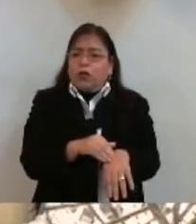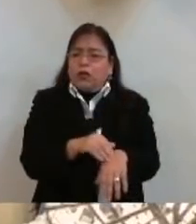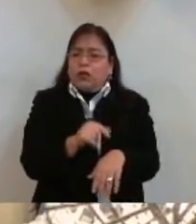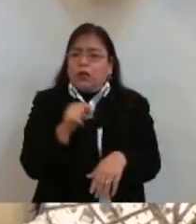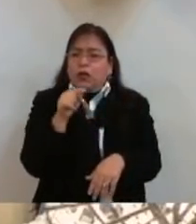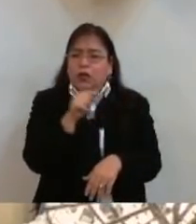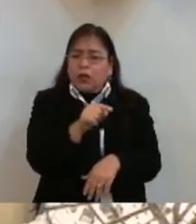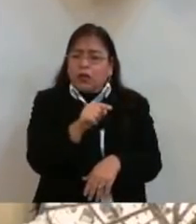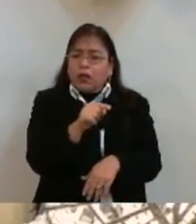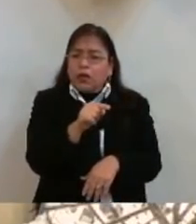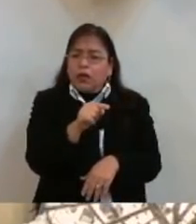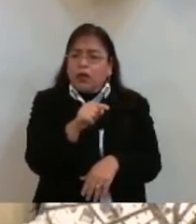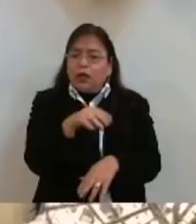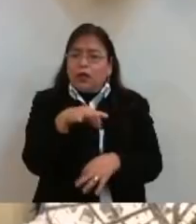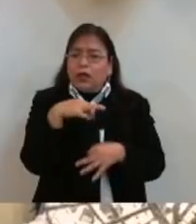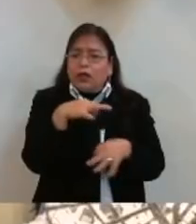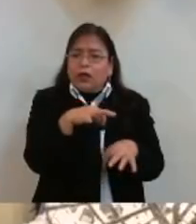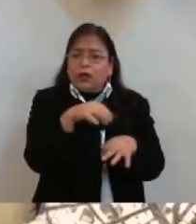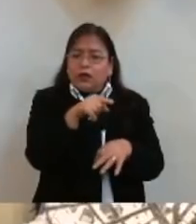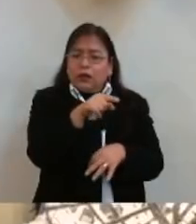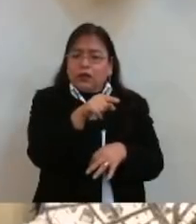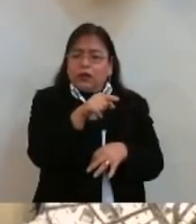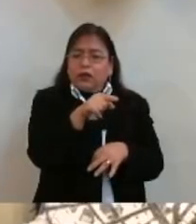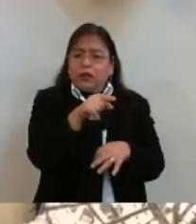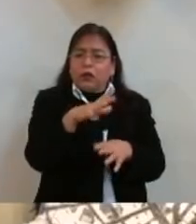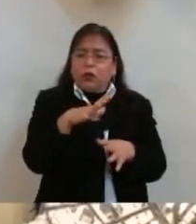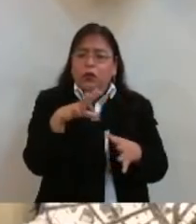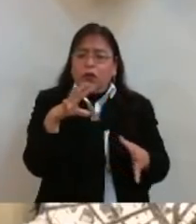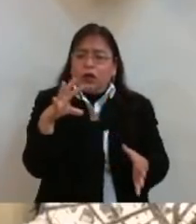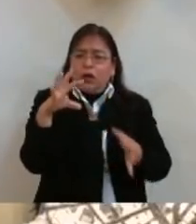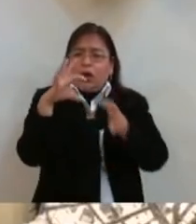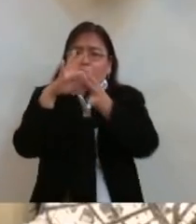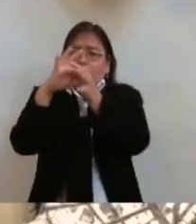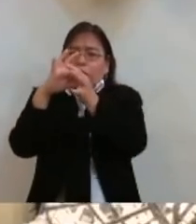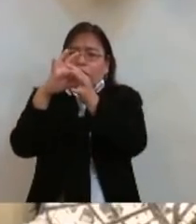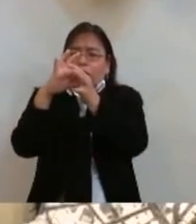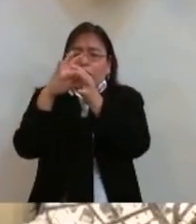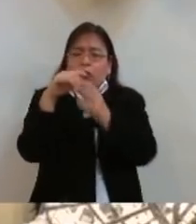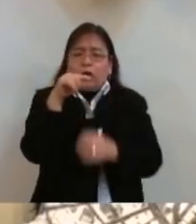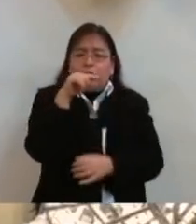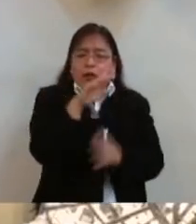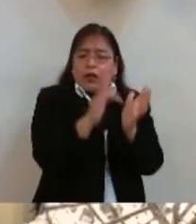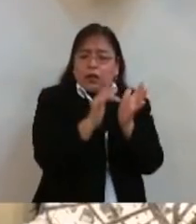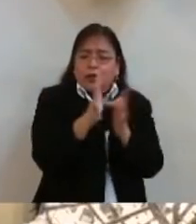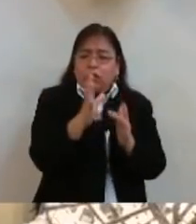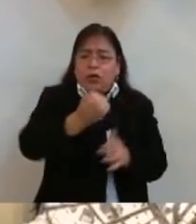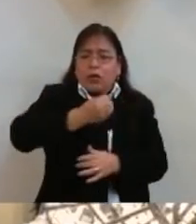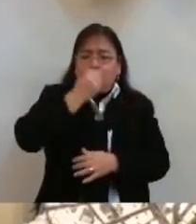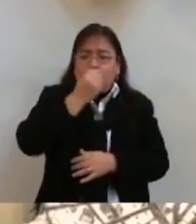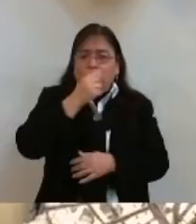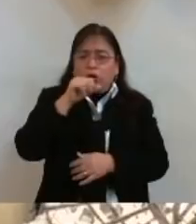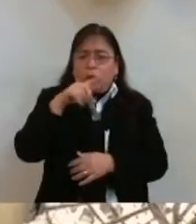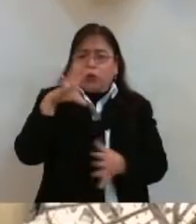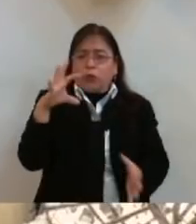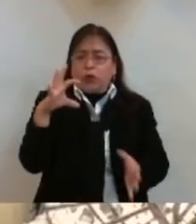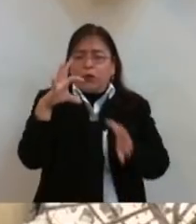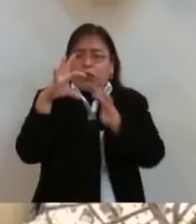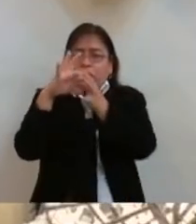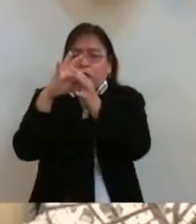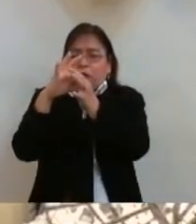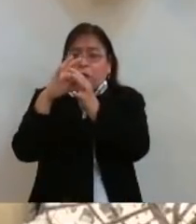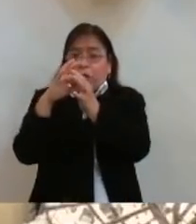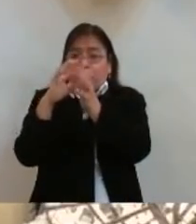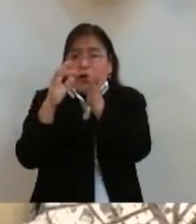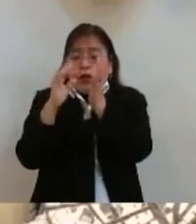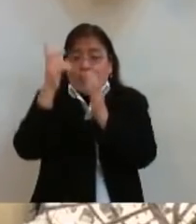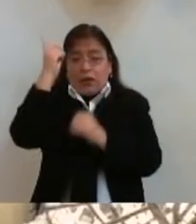es el incienso para el Padre, es la oración misma. No solamente